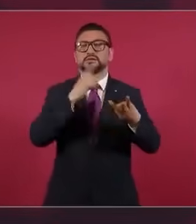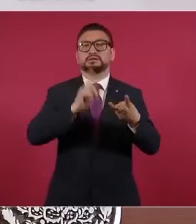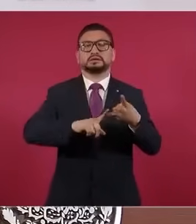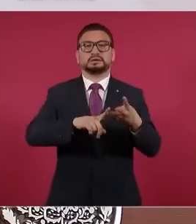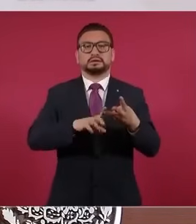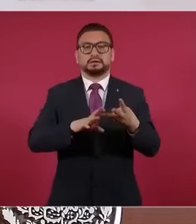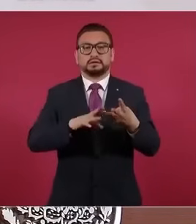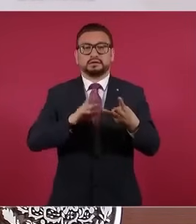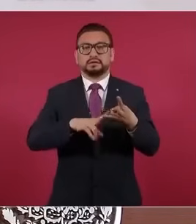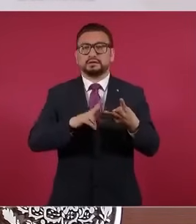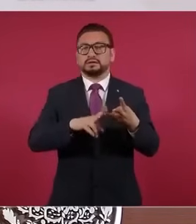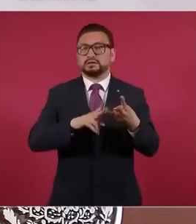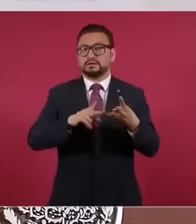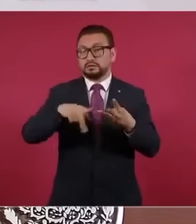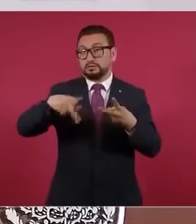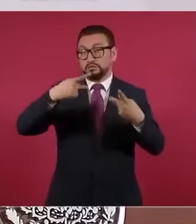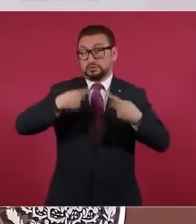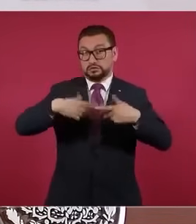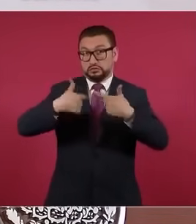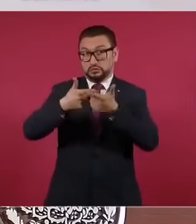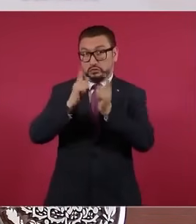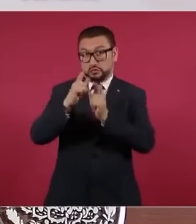ni los intelectuales